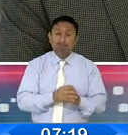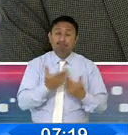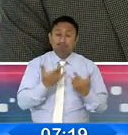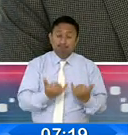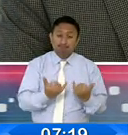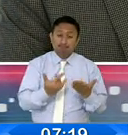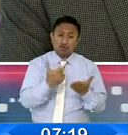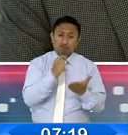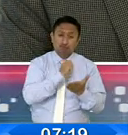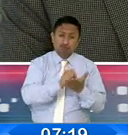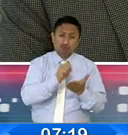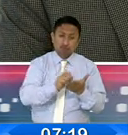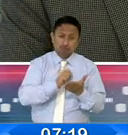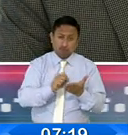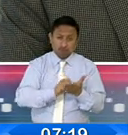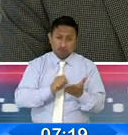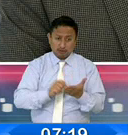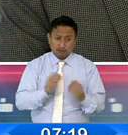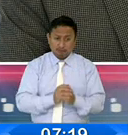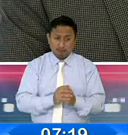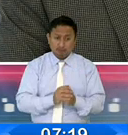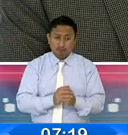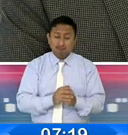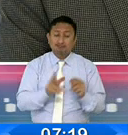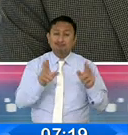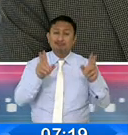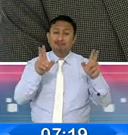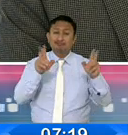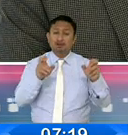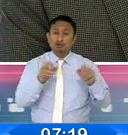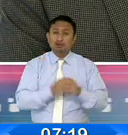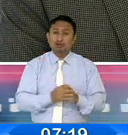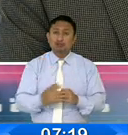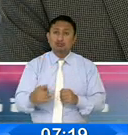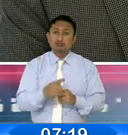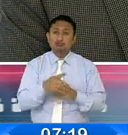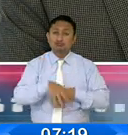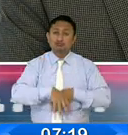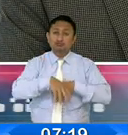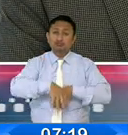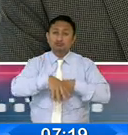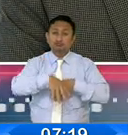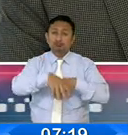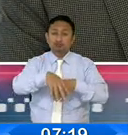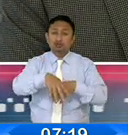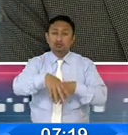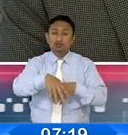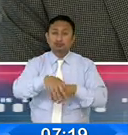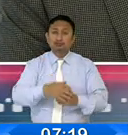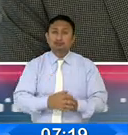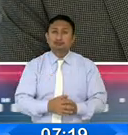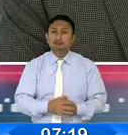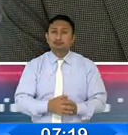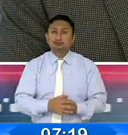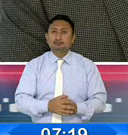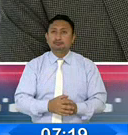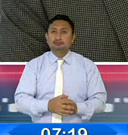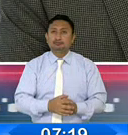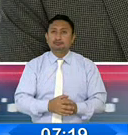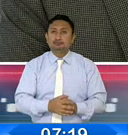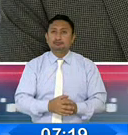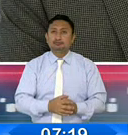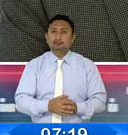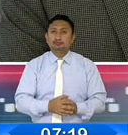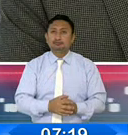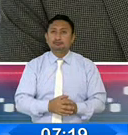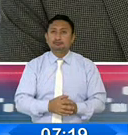No tendrá un carácter de una movilización que nos afecte en